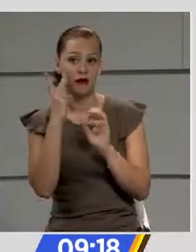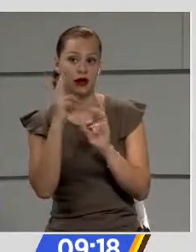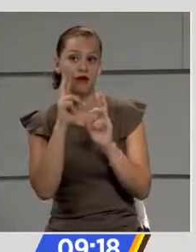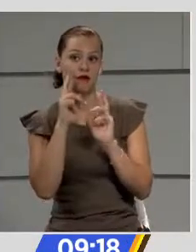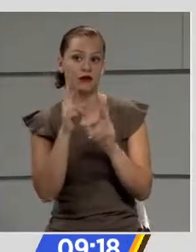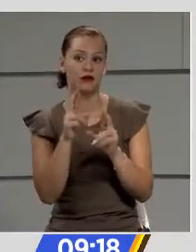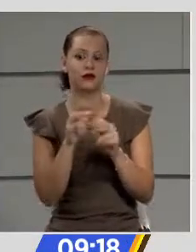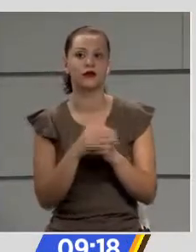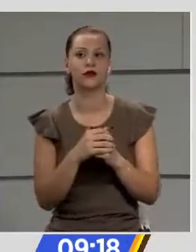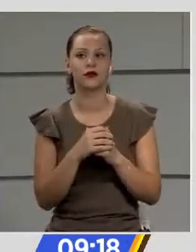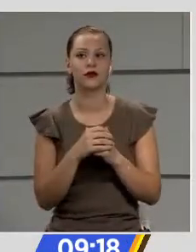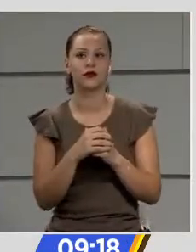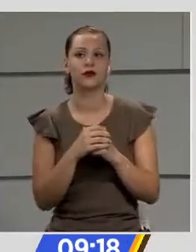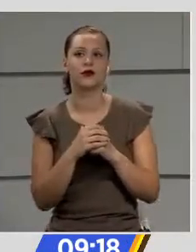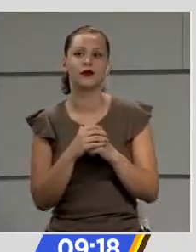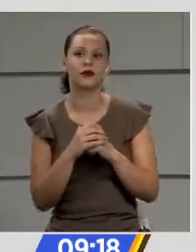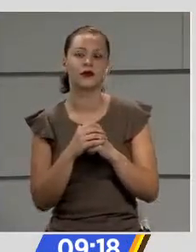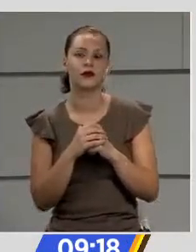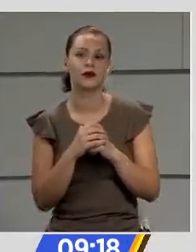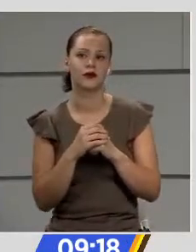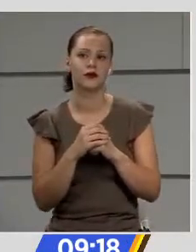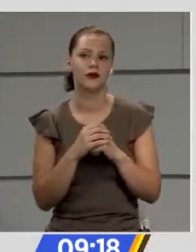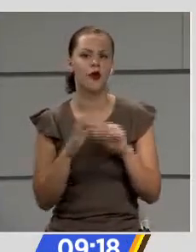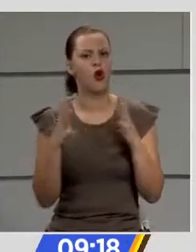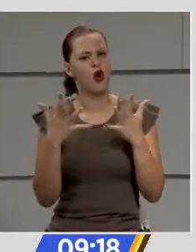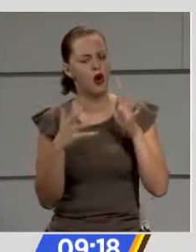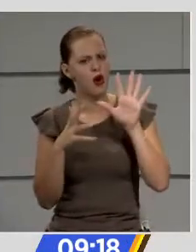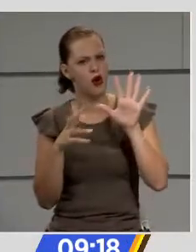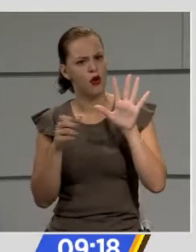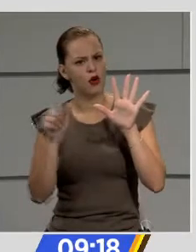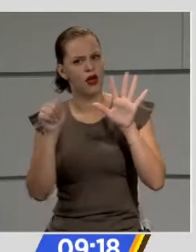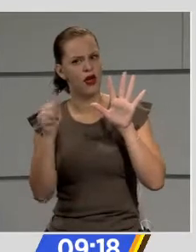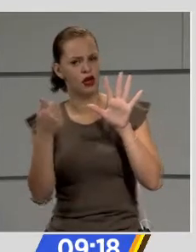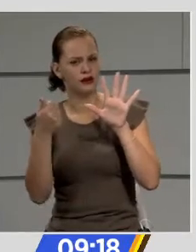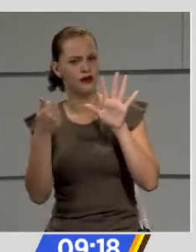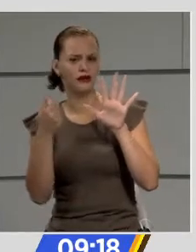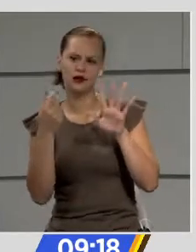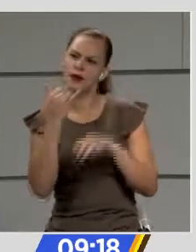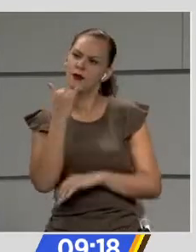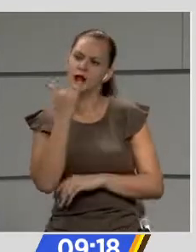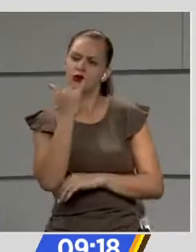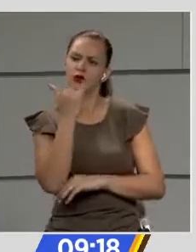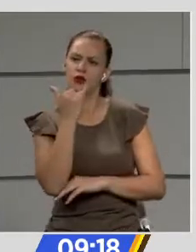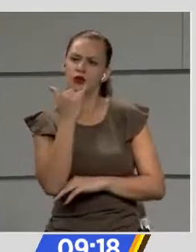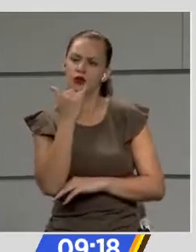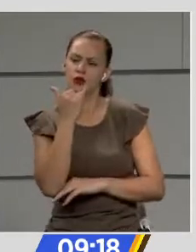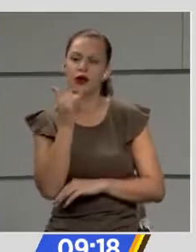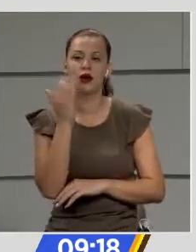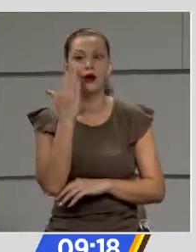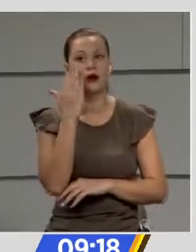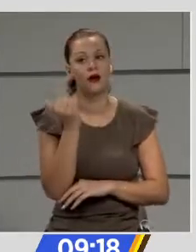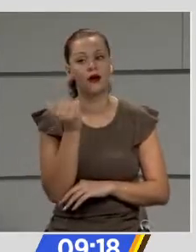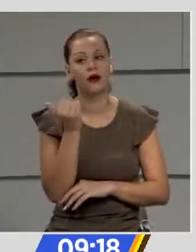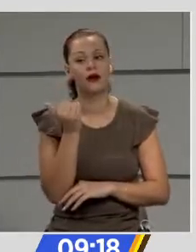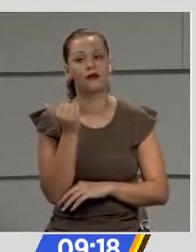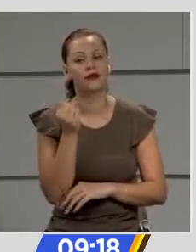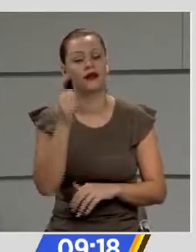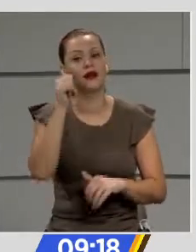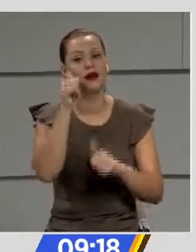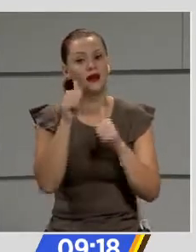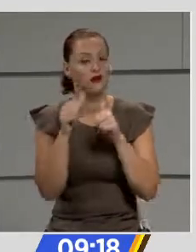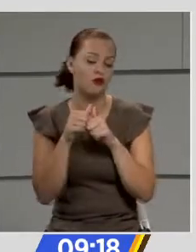resultado y nos sacamos... ¿Cómo? ¿5 de 10? ¿Qué pasó? Tal vez porque sí, recuerda que